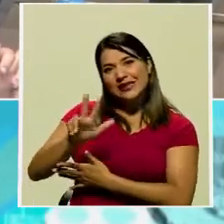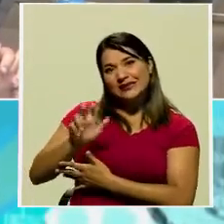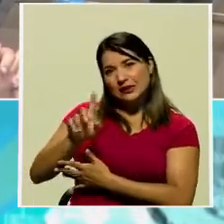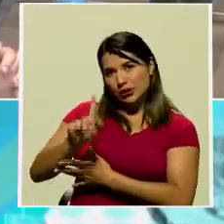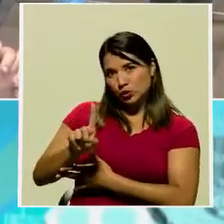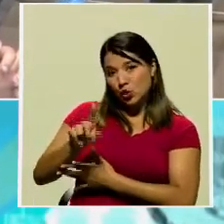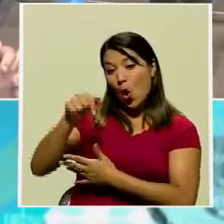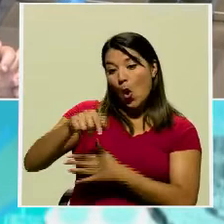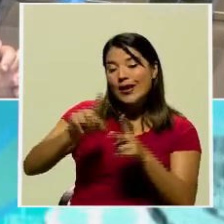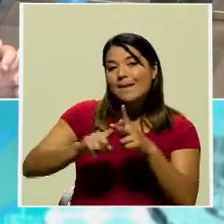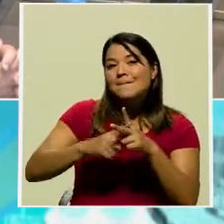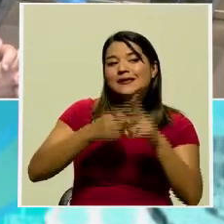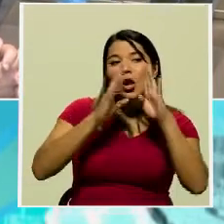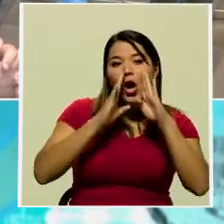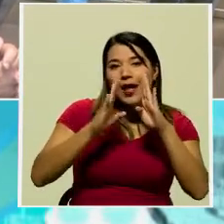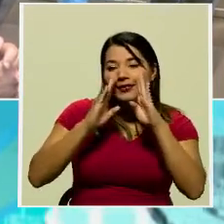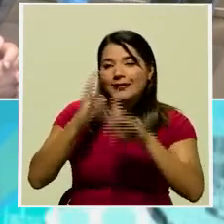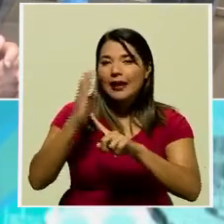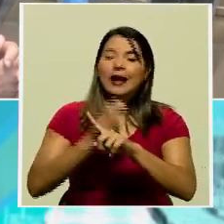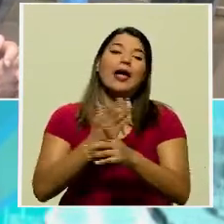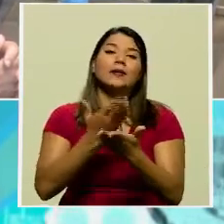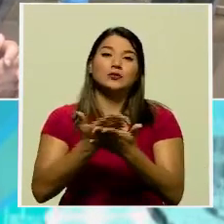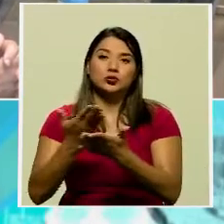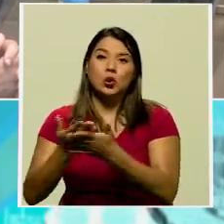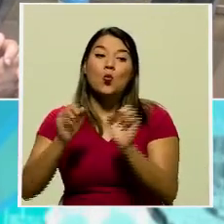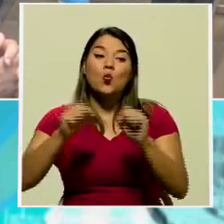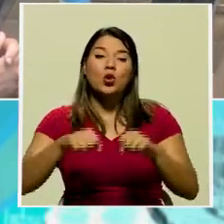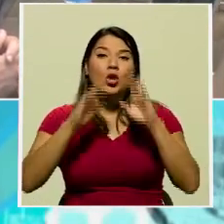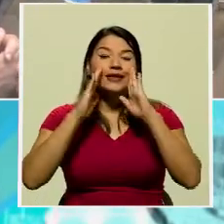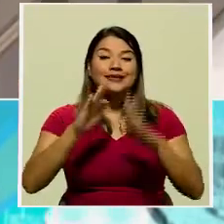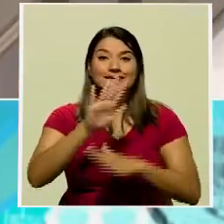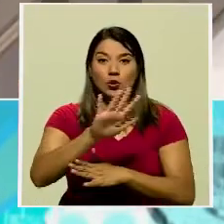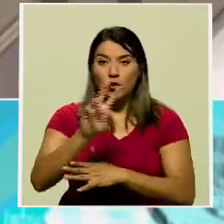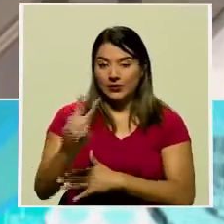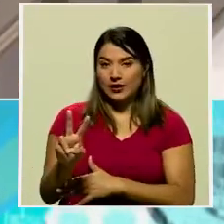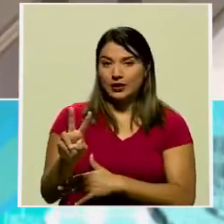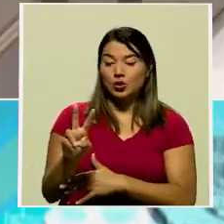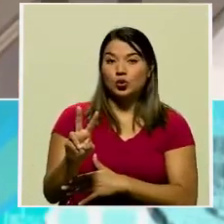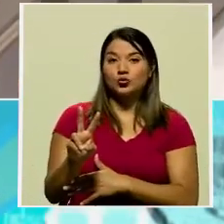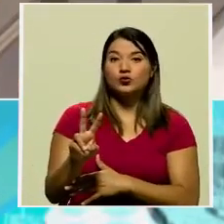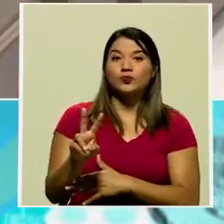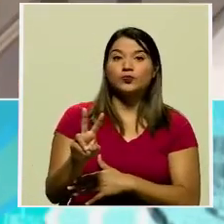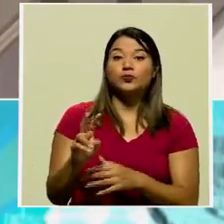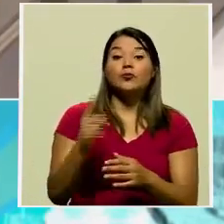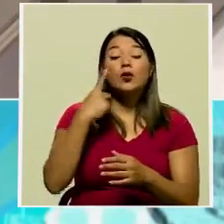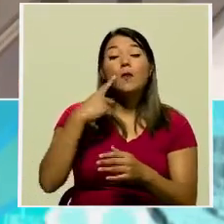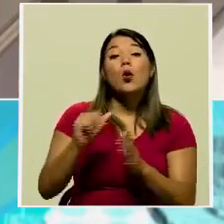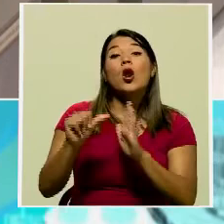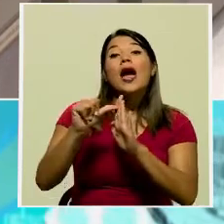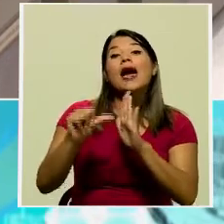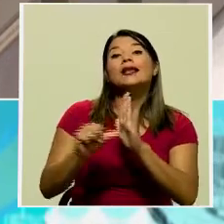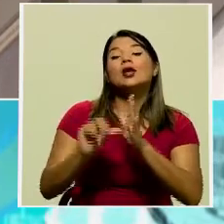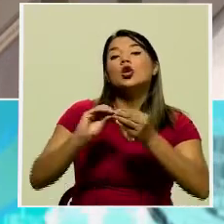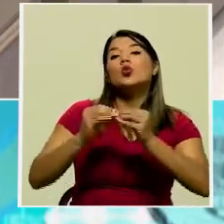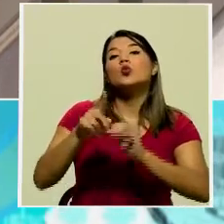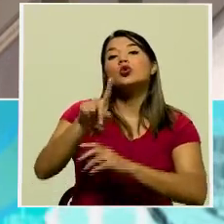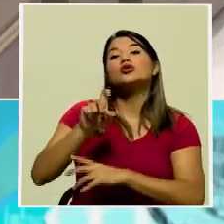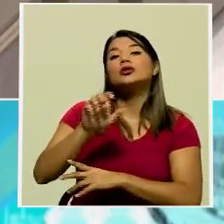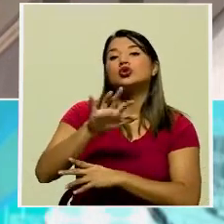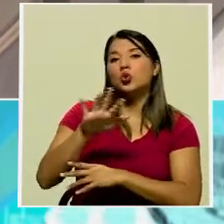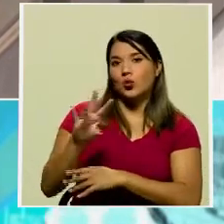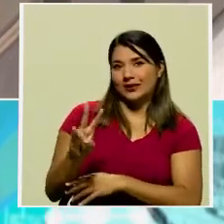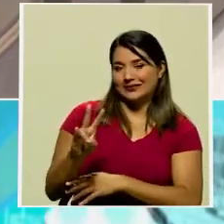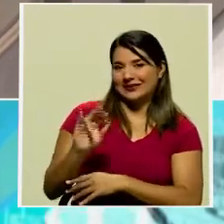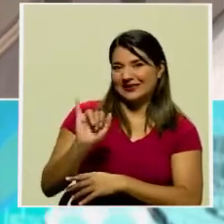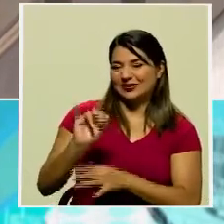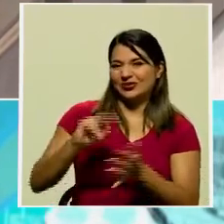de discusión en la Comisión de Gobernación y Administración, vía 157, que como explicamos días atrás es